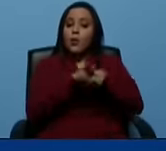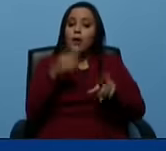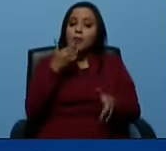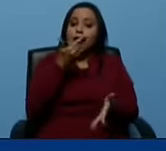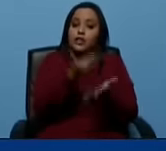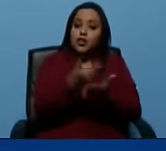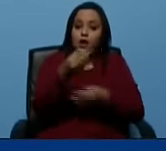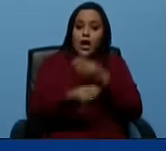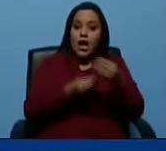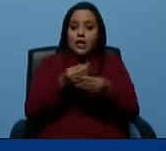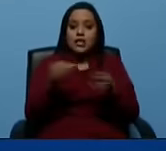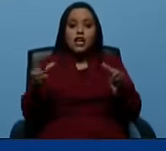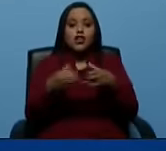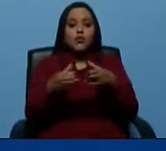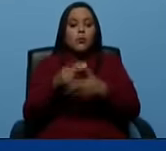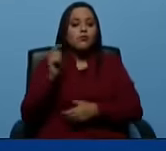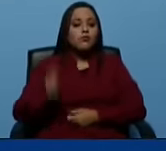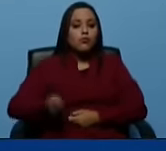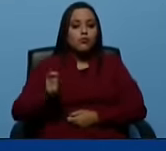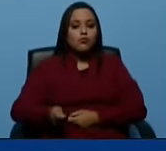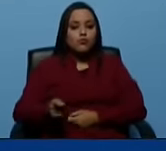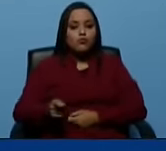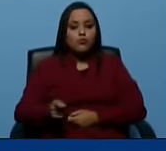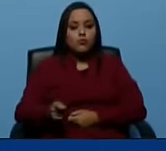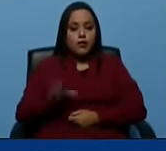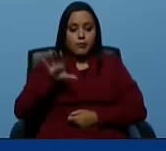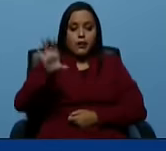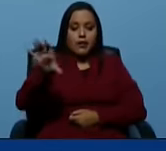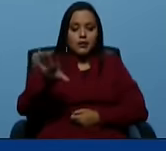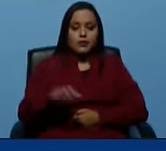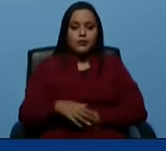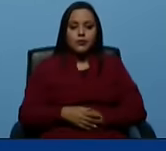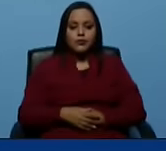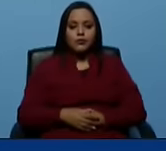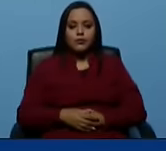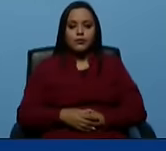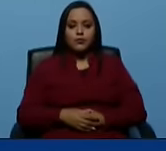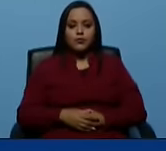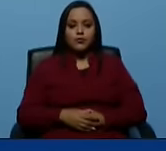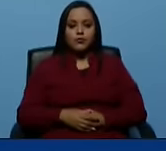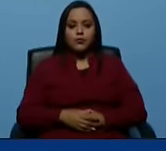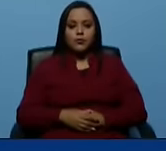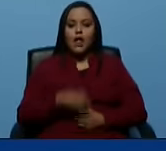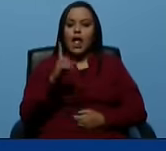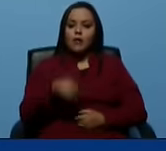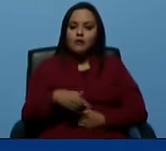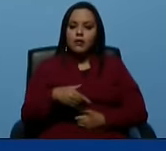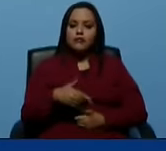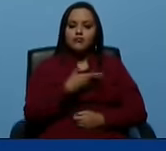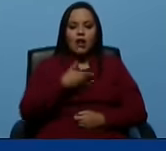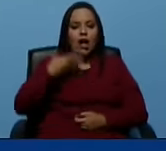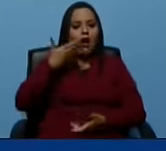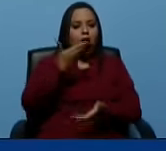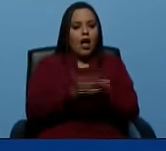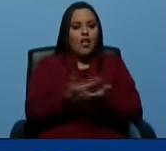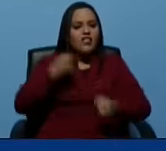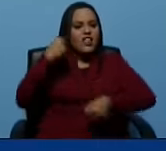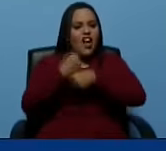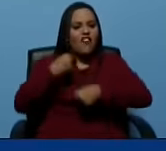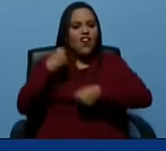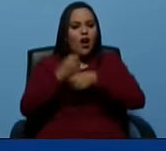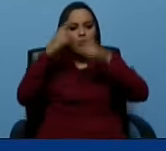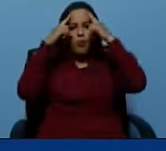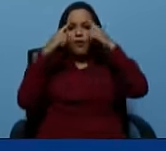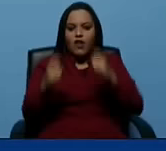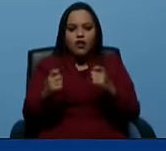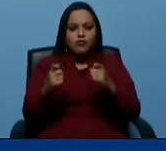de este máximo tribunal de la República. Quiero agradecer ese trabajo profesional